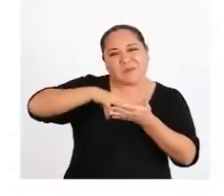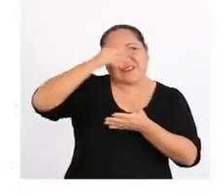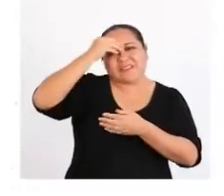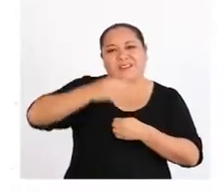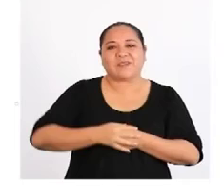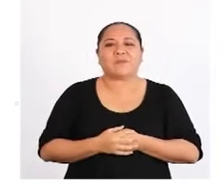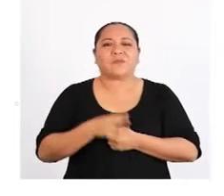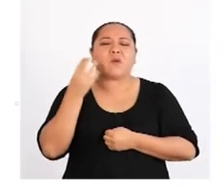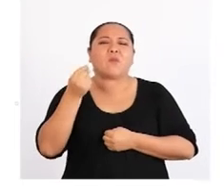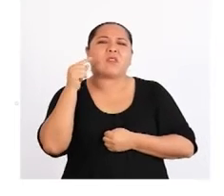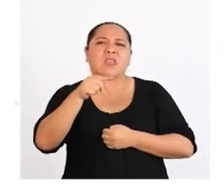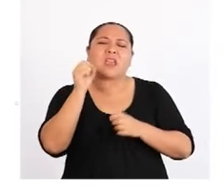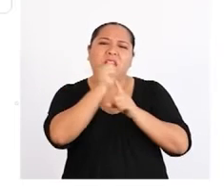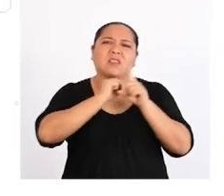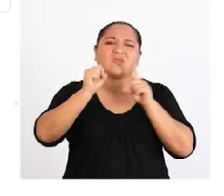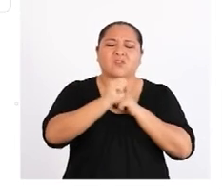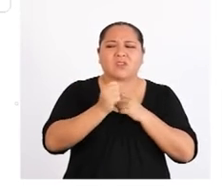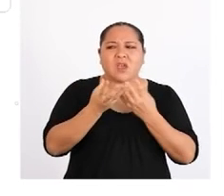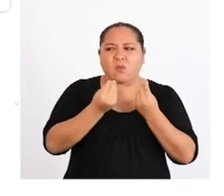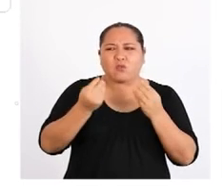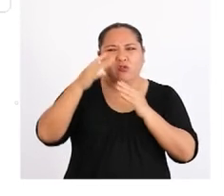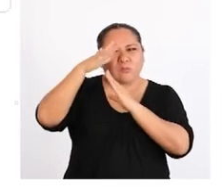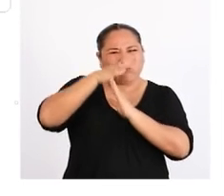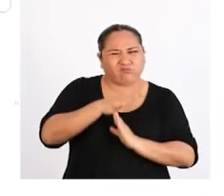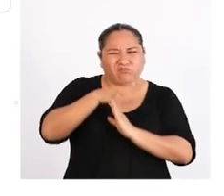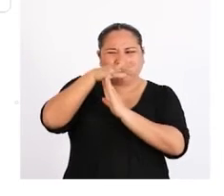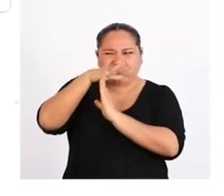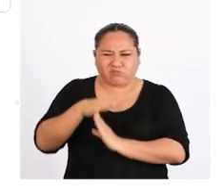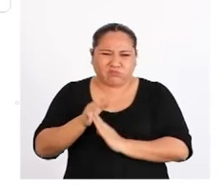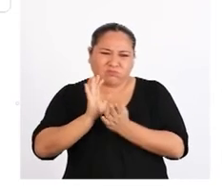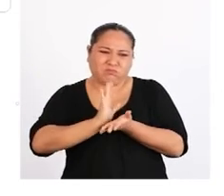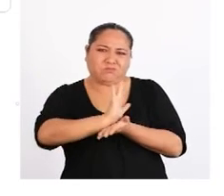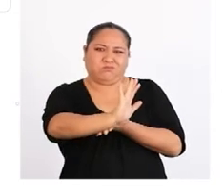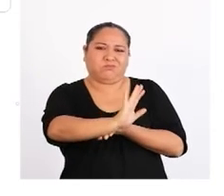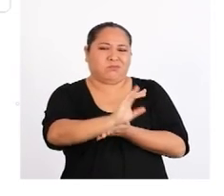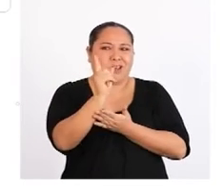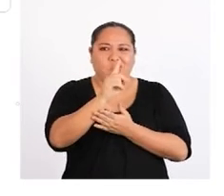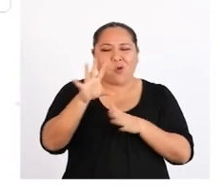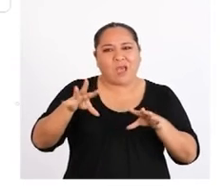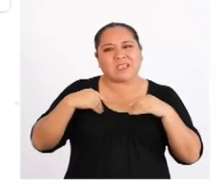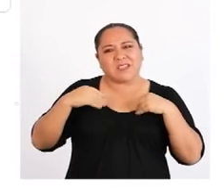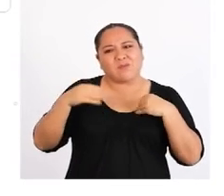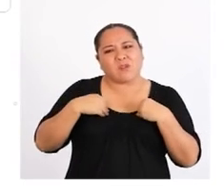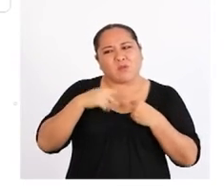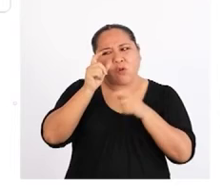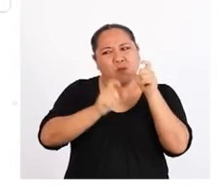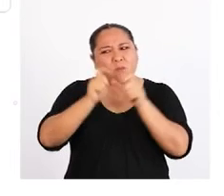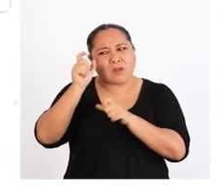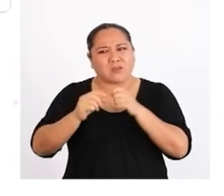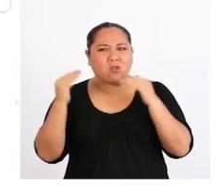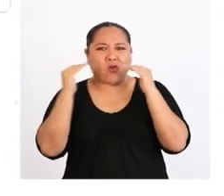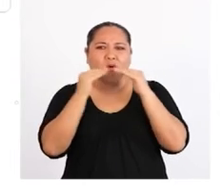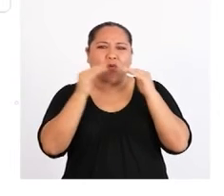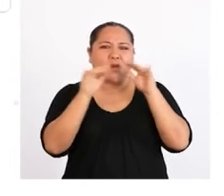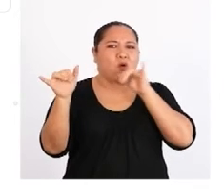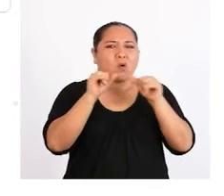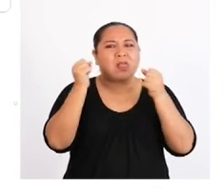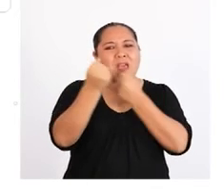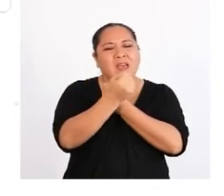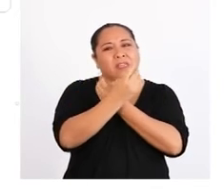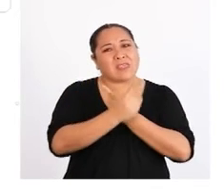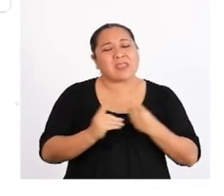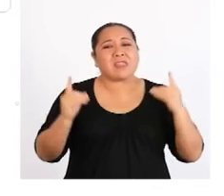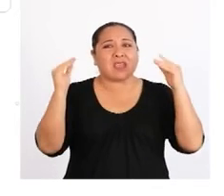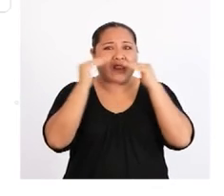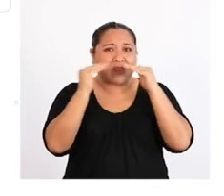aprendizaje. ¿Por qué en nuestra sociedad existe discriminación y exclusión y no nos reconocemos como sujetos en igualdad de derechos